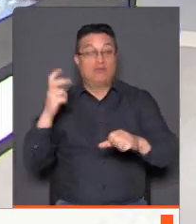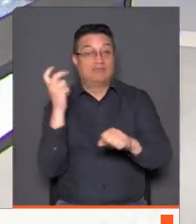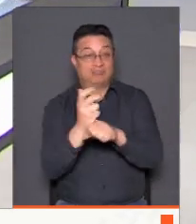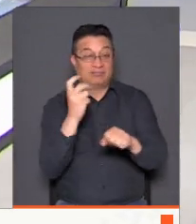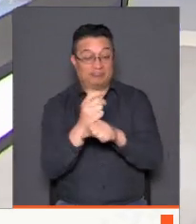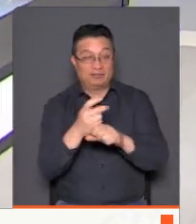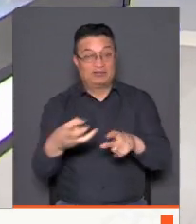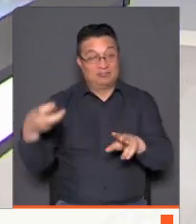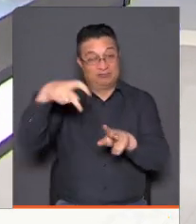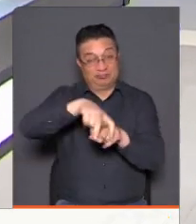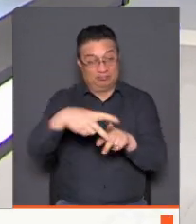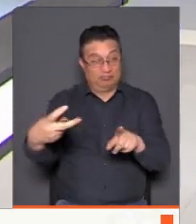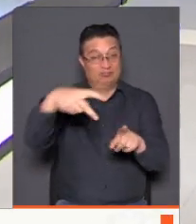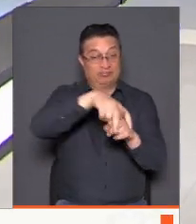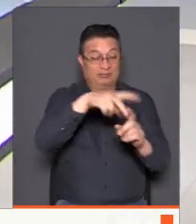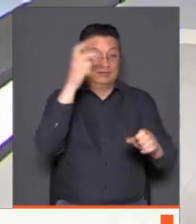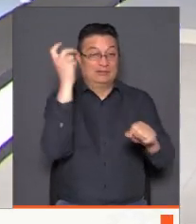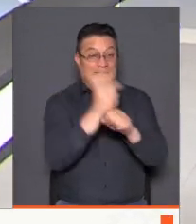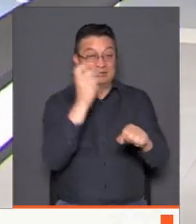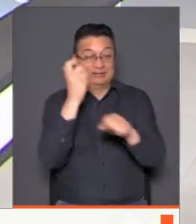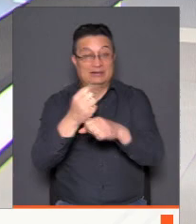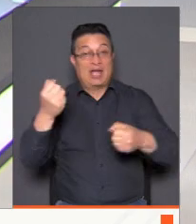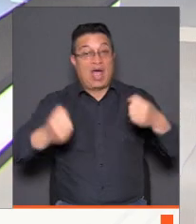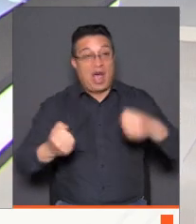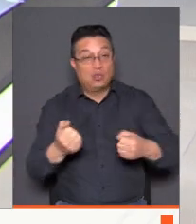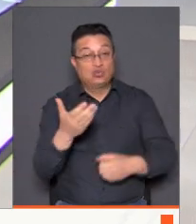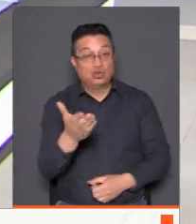bordo generando estos portonazos en Serrana, como usted la quiera llamar?